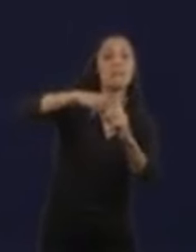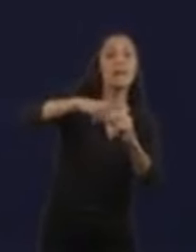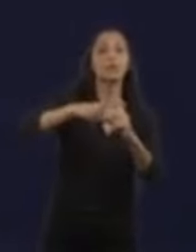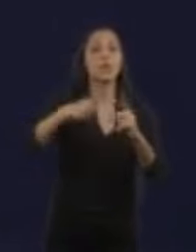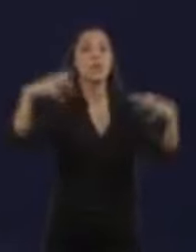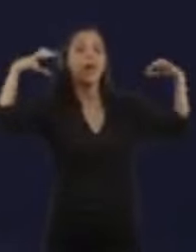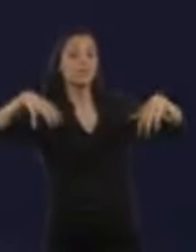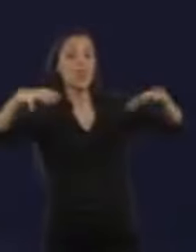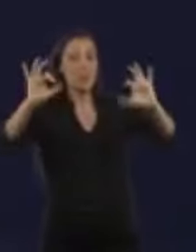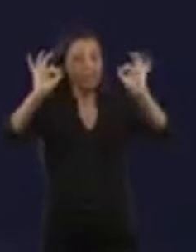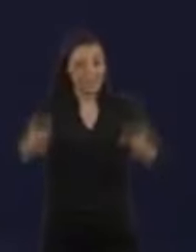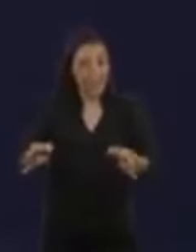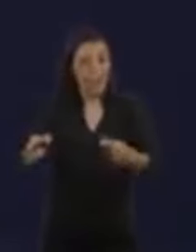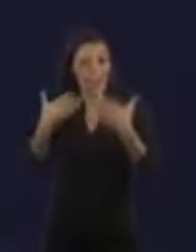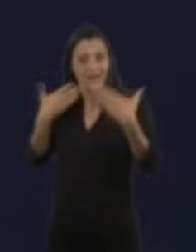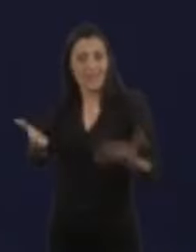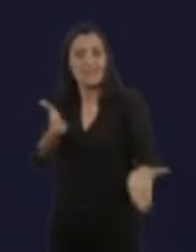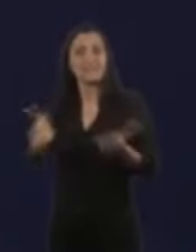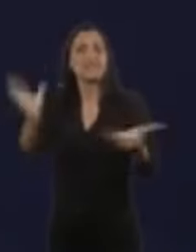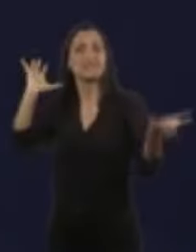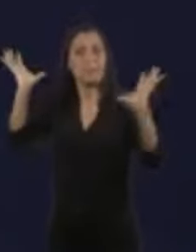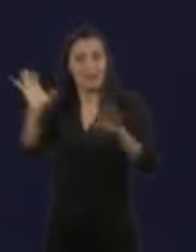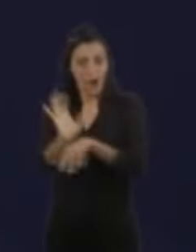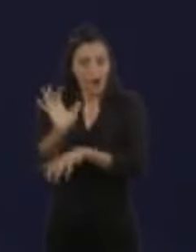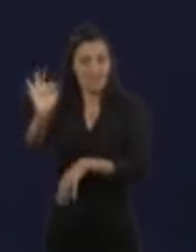clima en los próximos